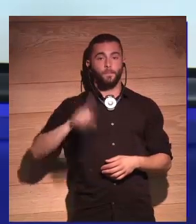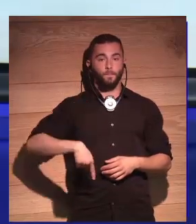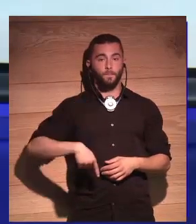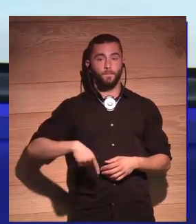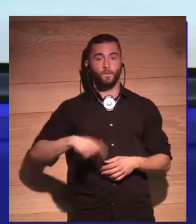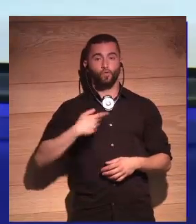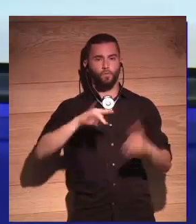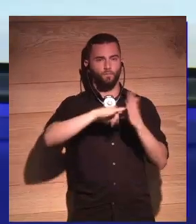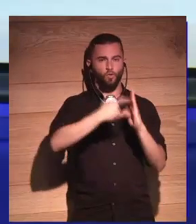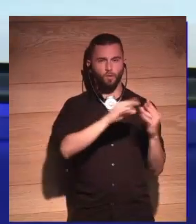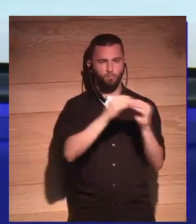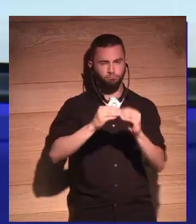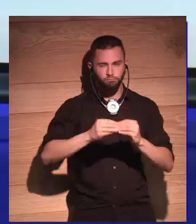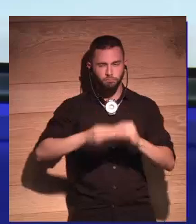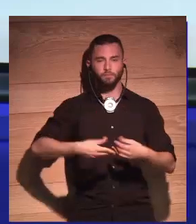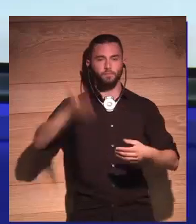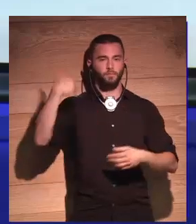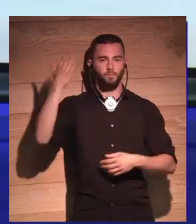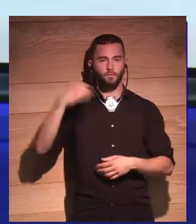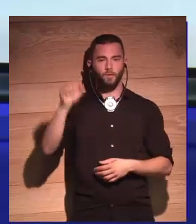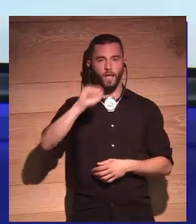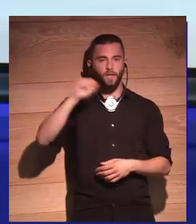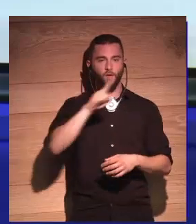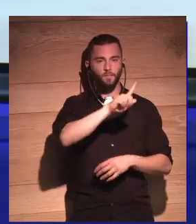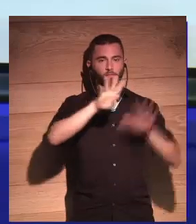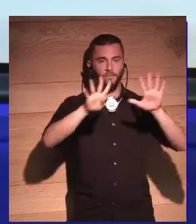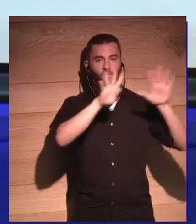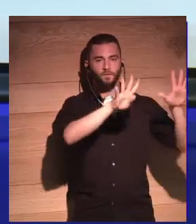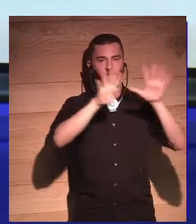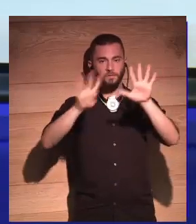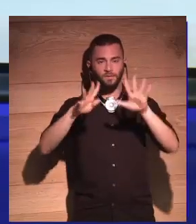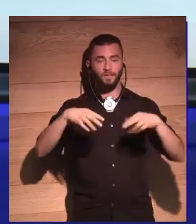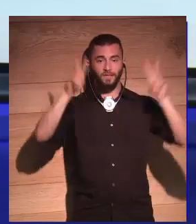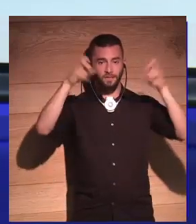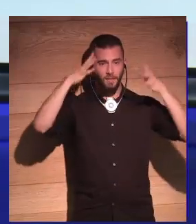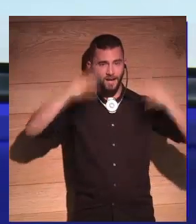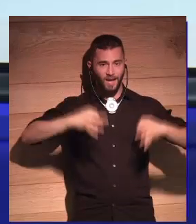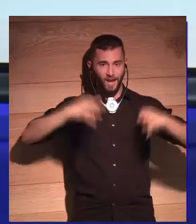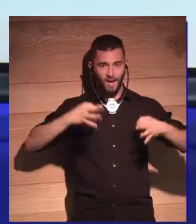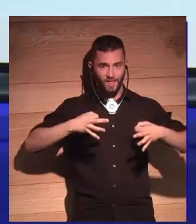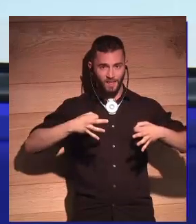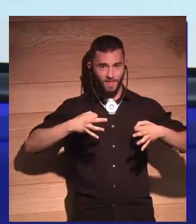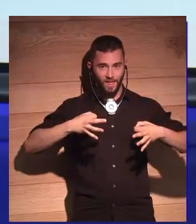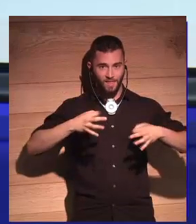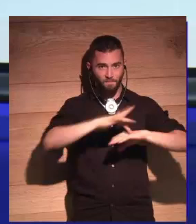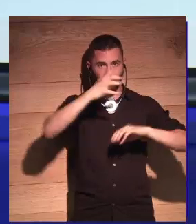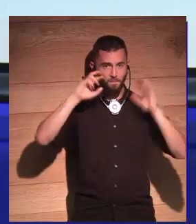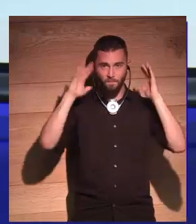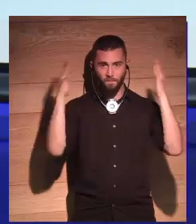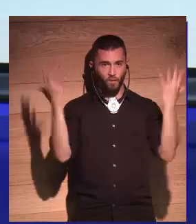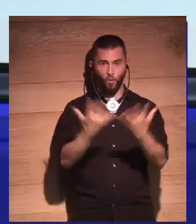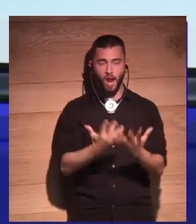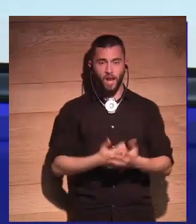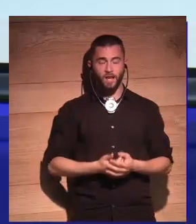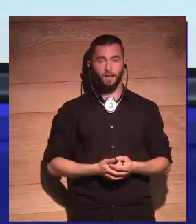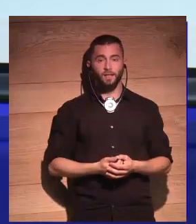Bueno, hice un proyecto en el año 99 sobre realidad virtual, sobre realidad